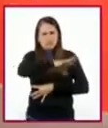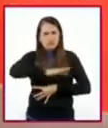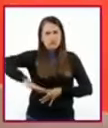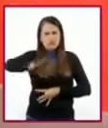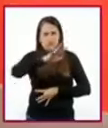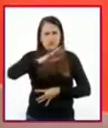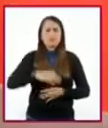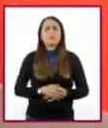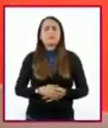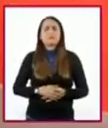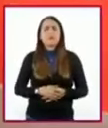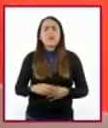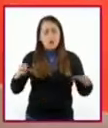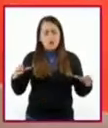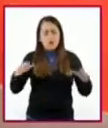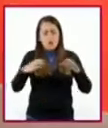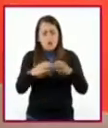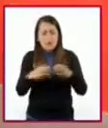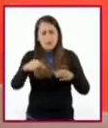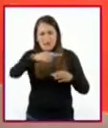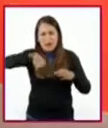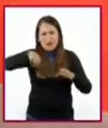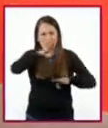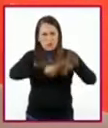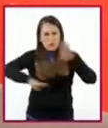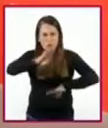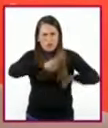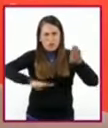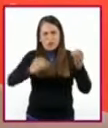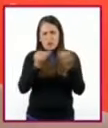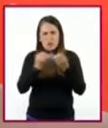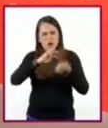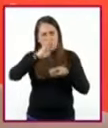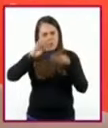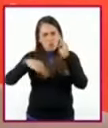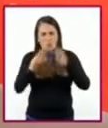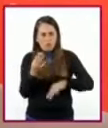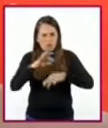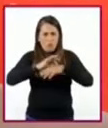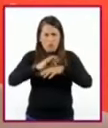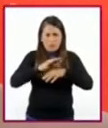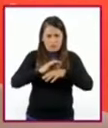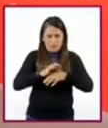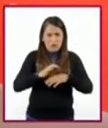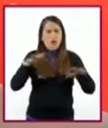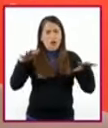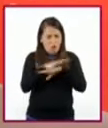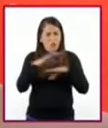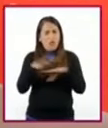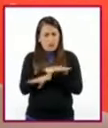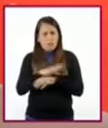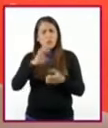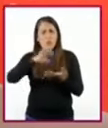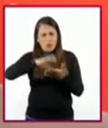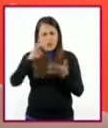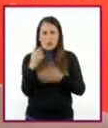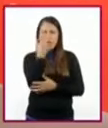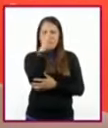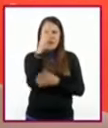La comunidad biológica puede alterar la estructura del mundo físico. Por ejemplo, las raíces de las plantas